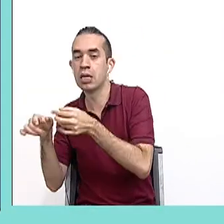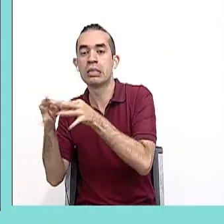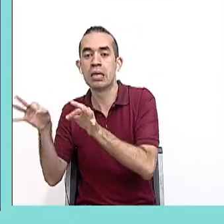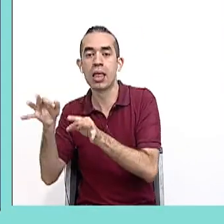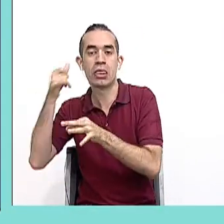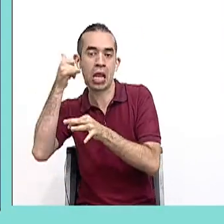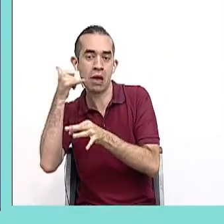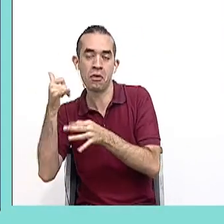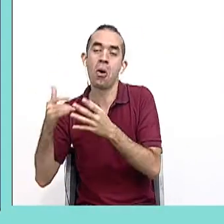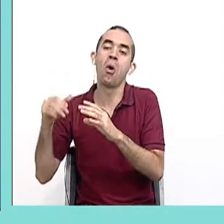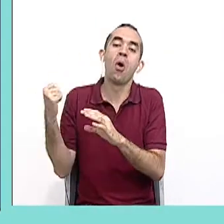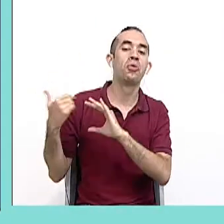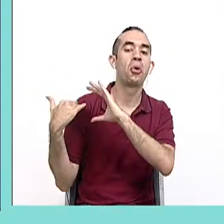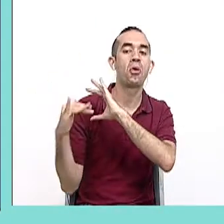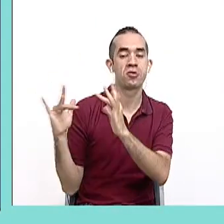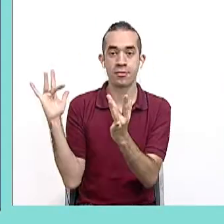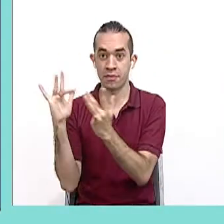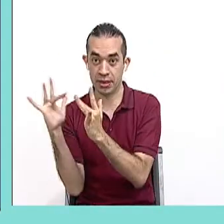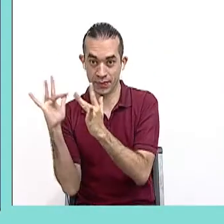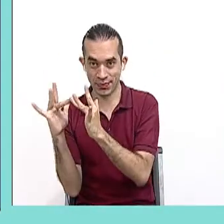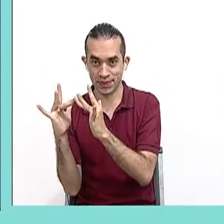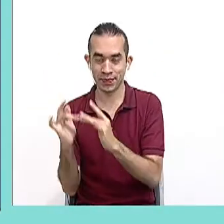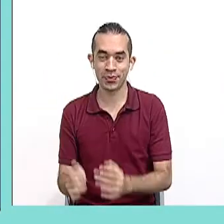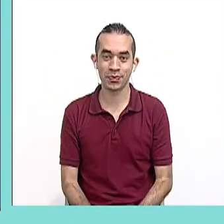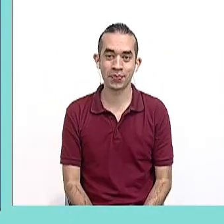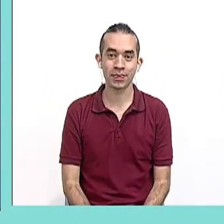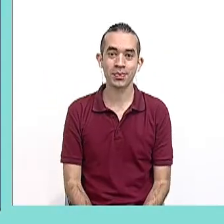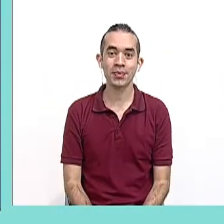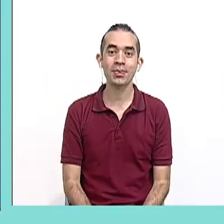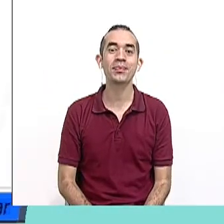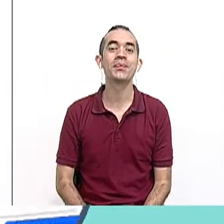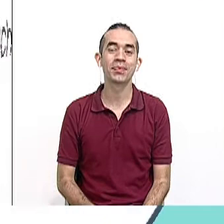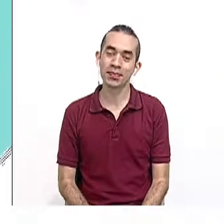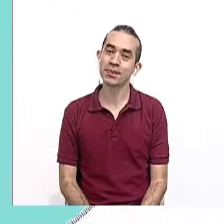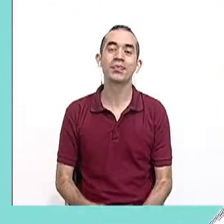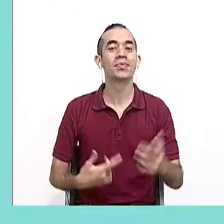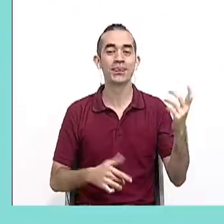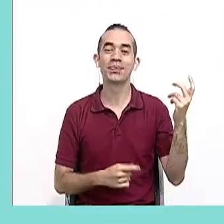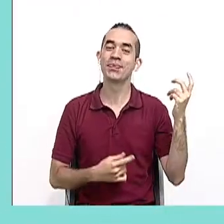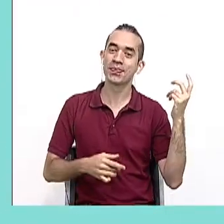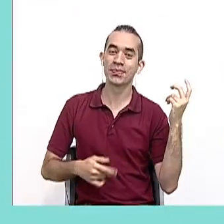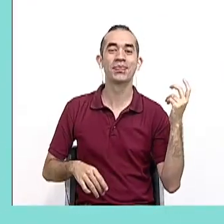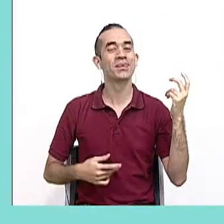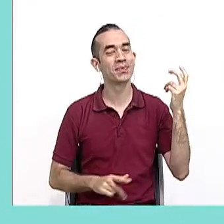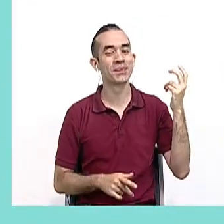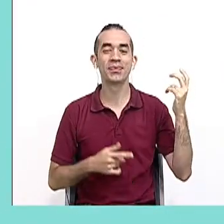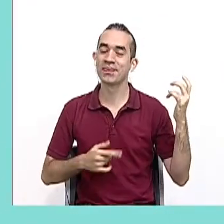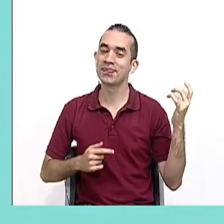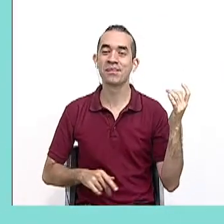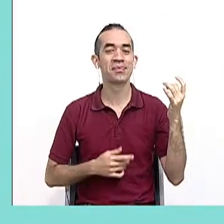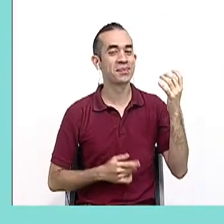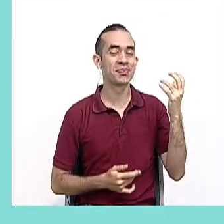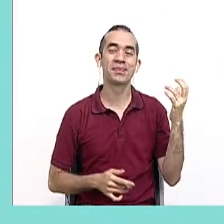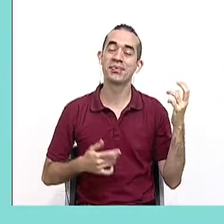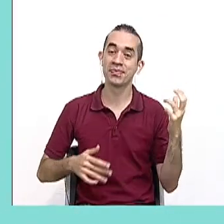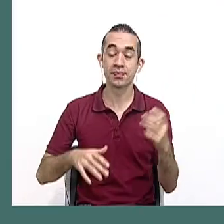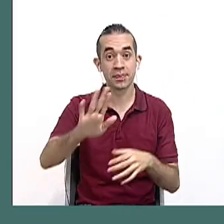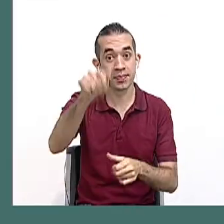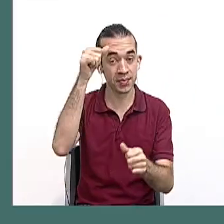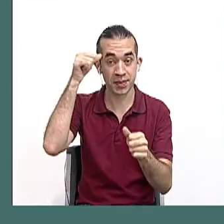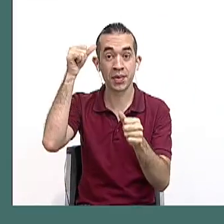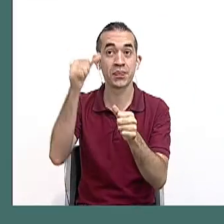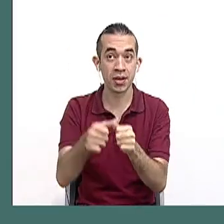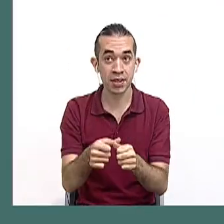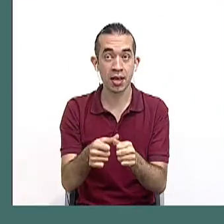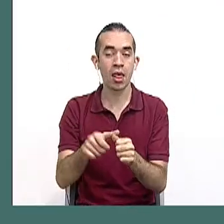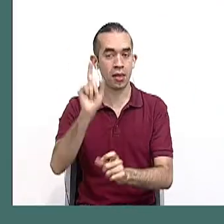correo alternativo de contacto. Recuerden,